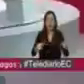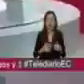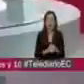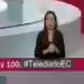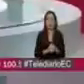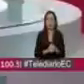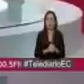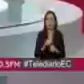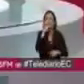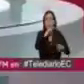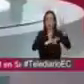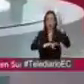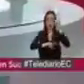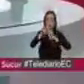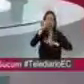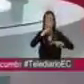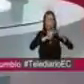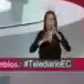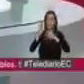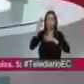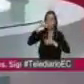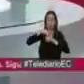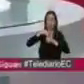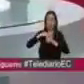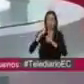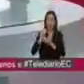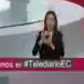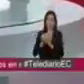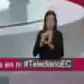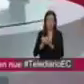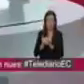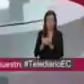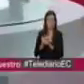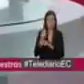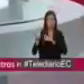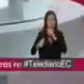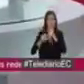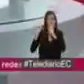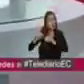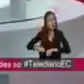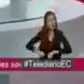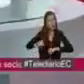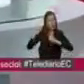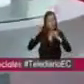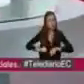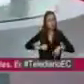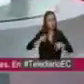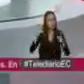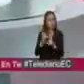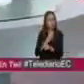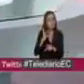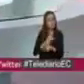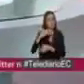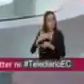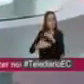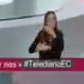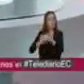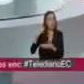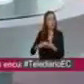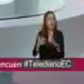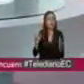pero esa revisión de la reasignación de recursos económicos para las universidades podría poner en riesgo el trabajo de las universidades en el país